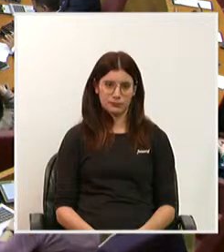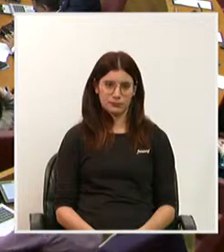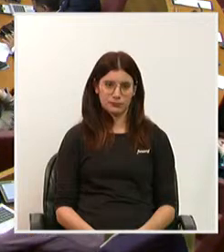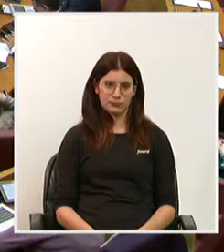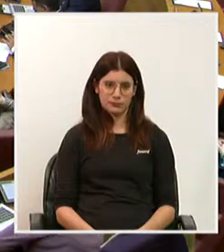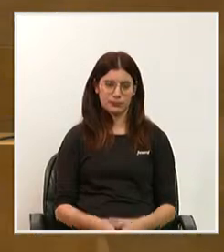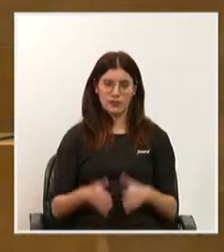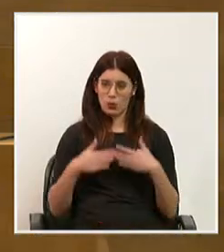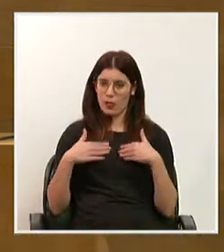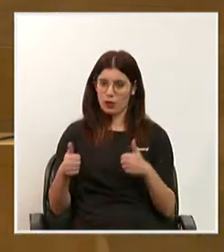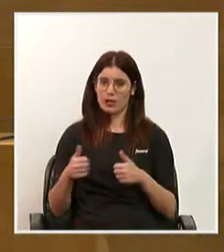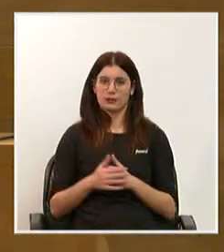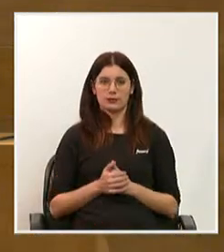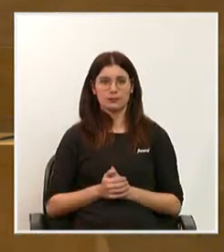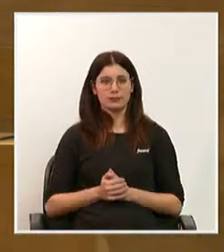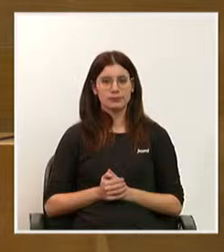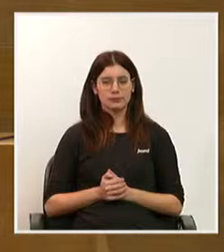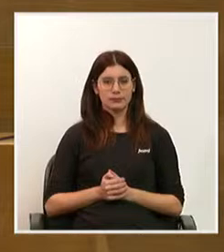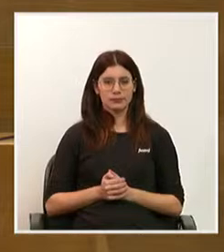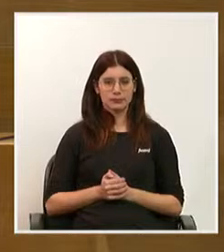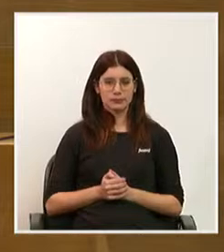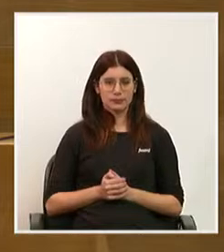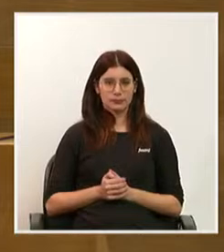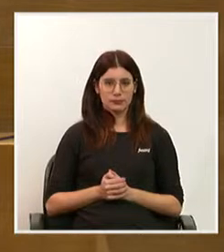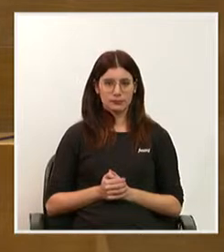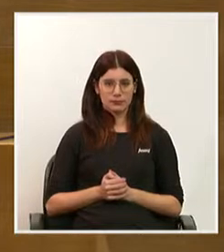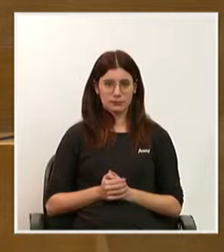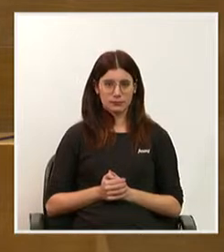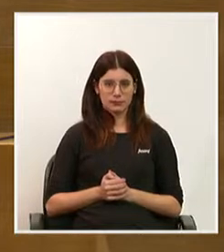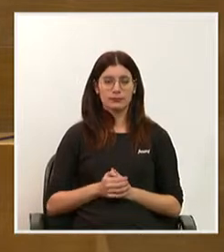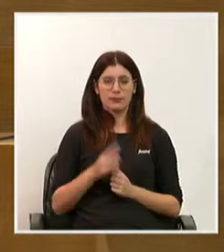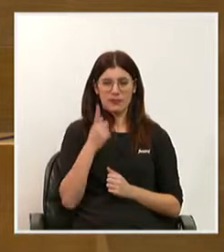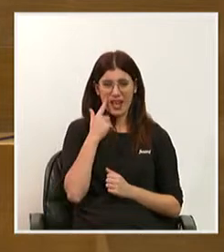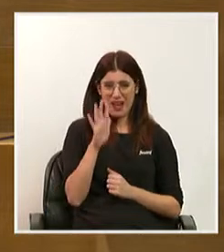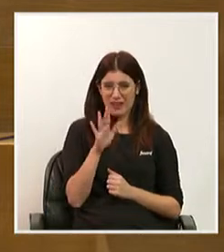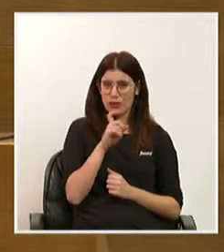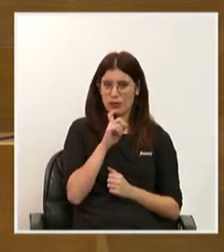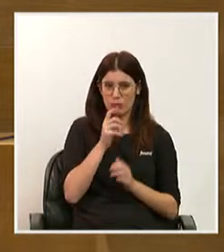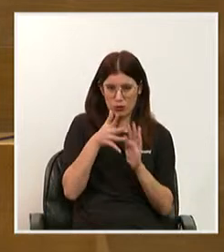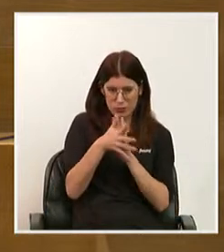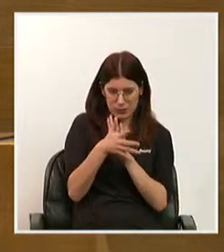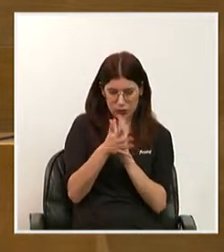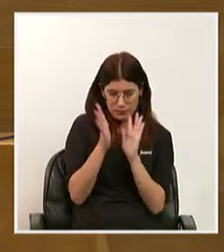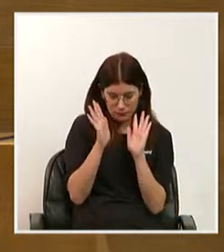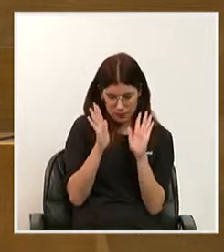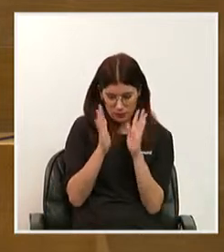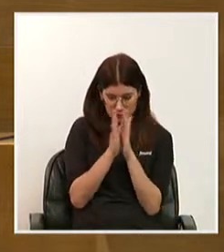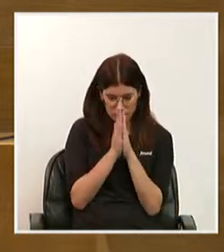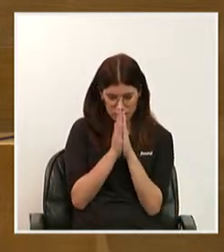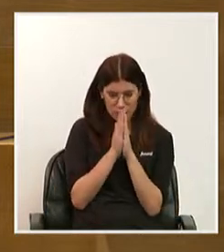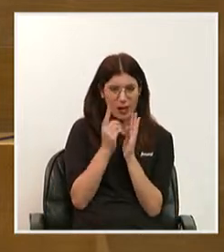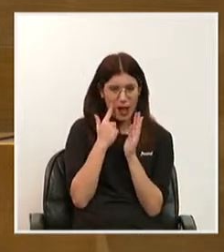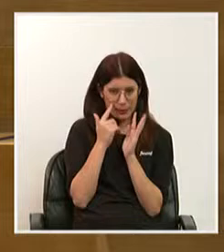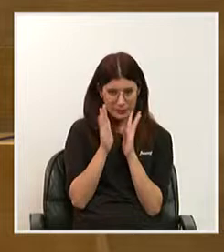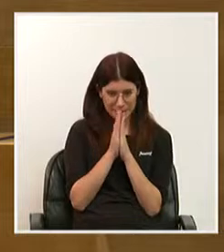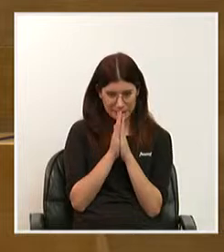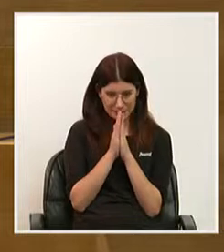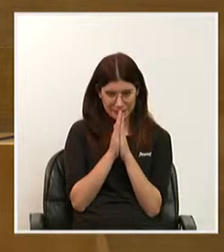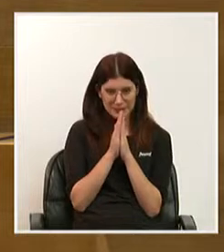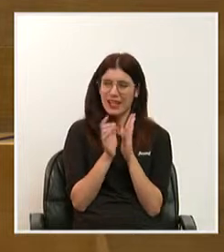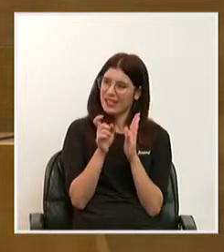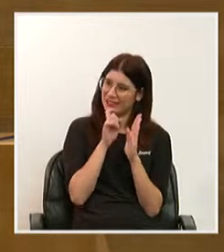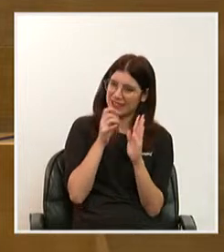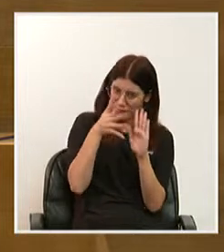Cuando quiera a có expli Es que